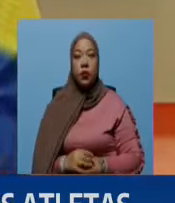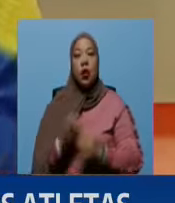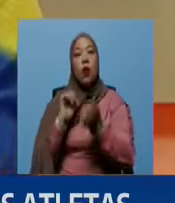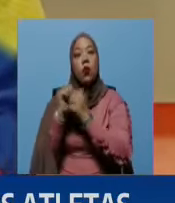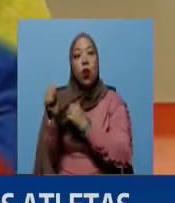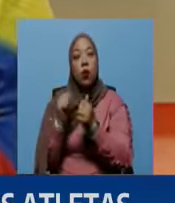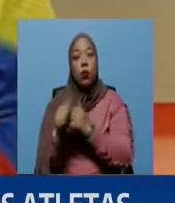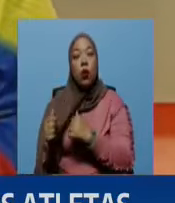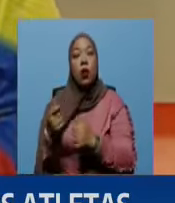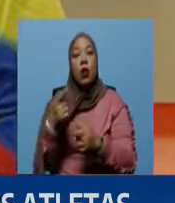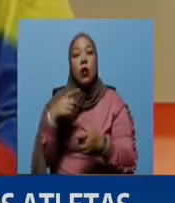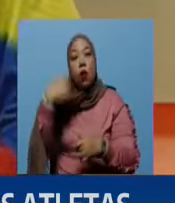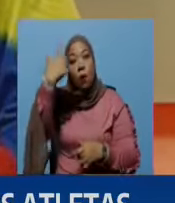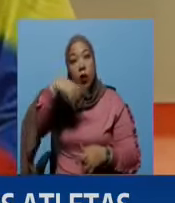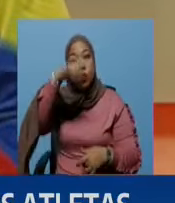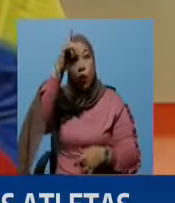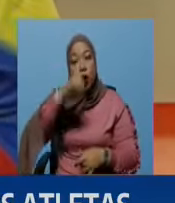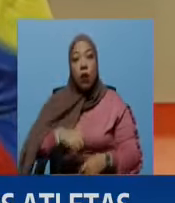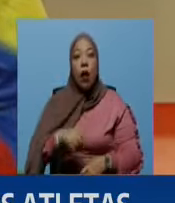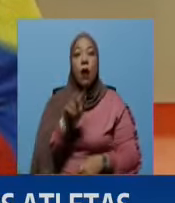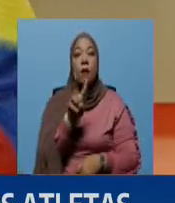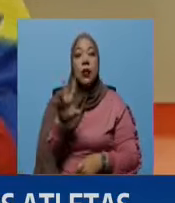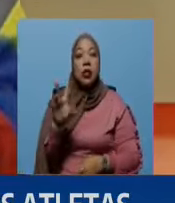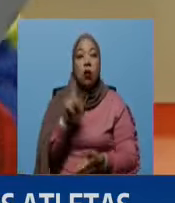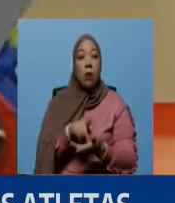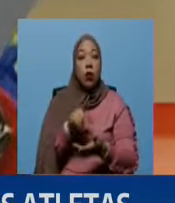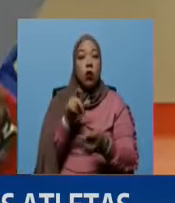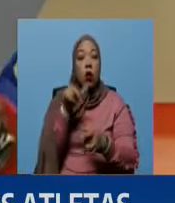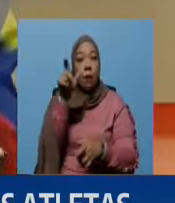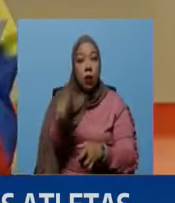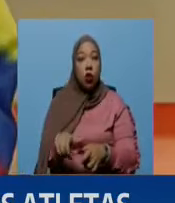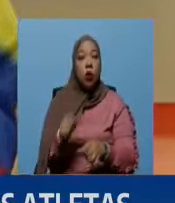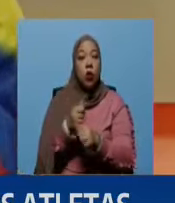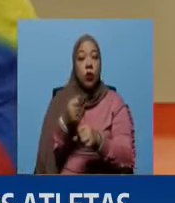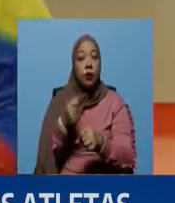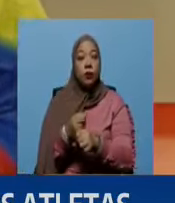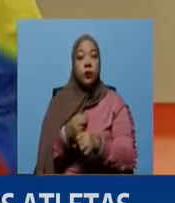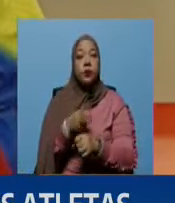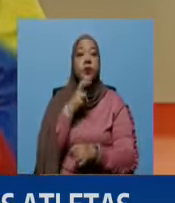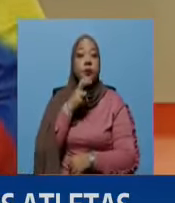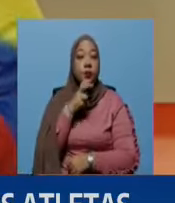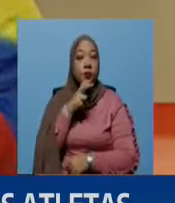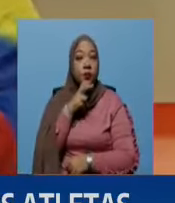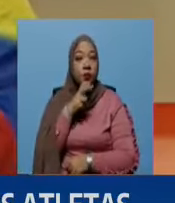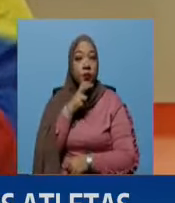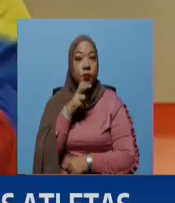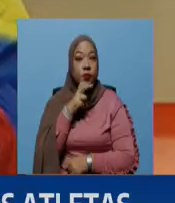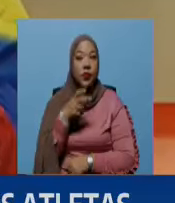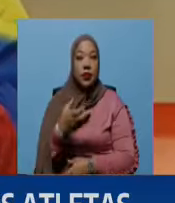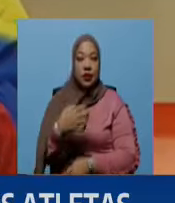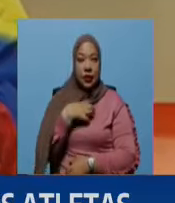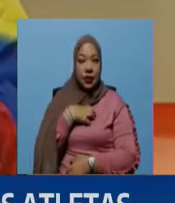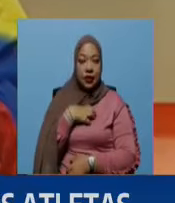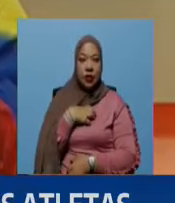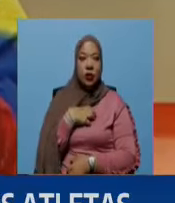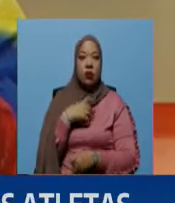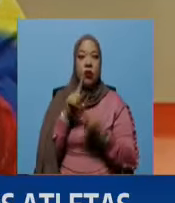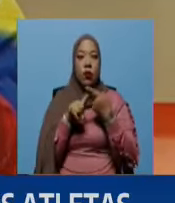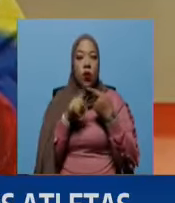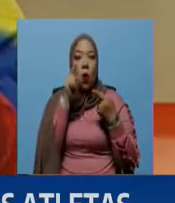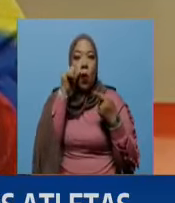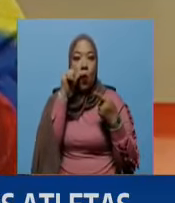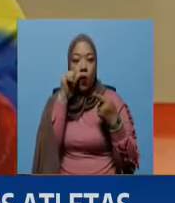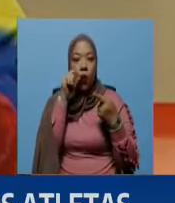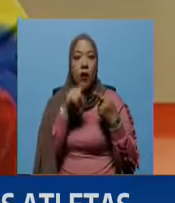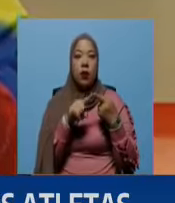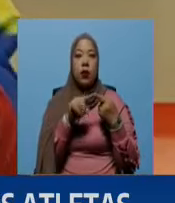atletas que fueron a los Paralímpicos, a los medallistas de oro, Enderson Santos